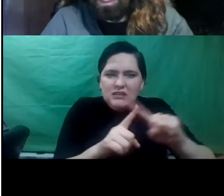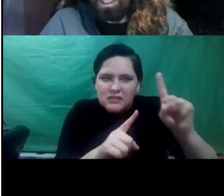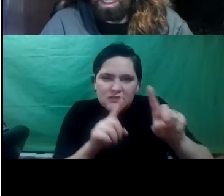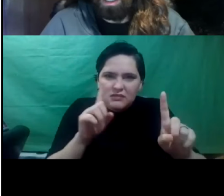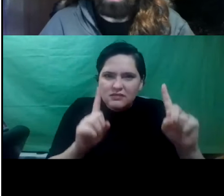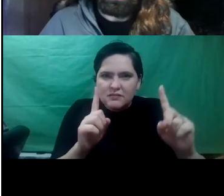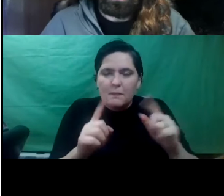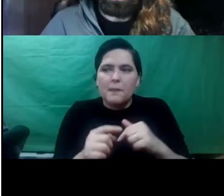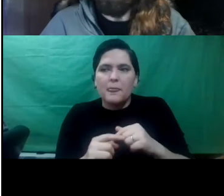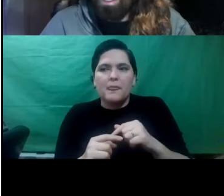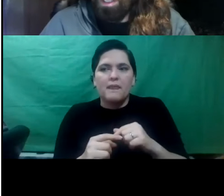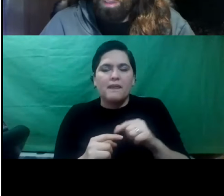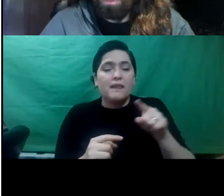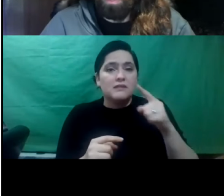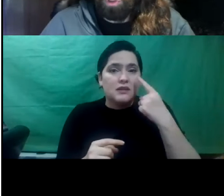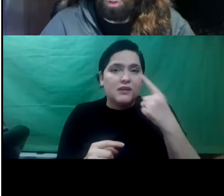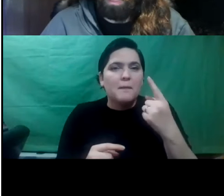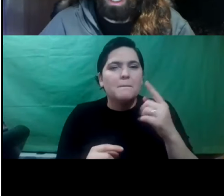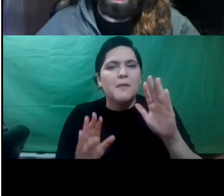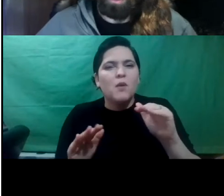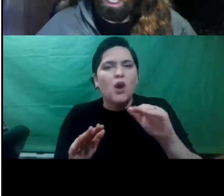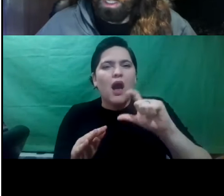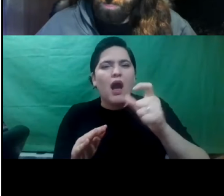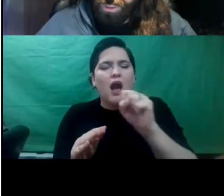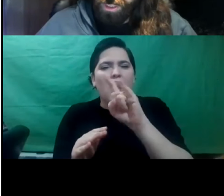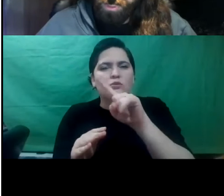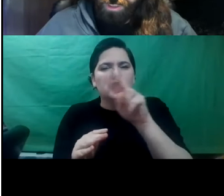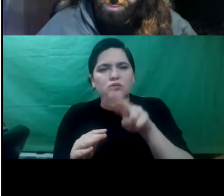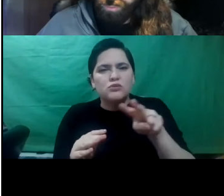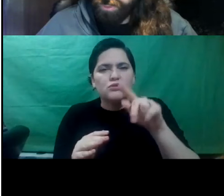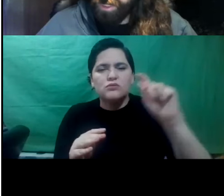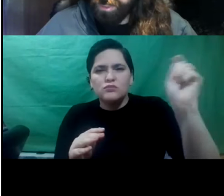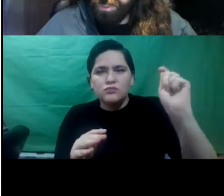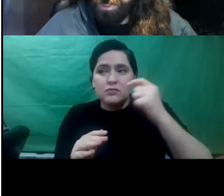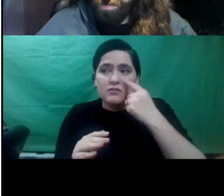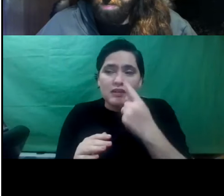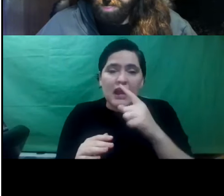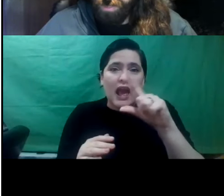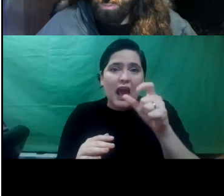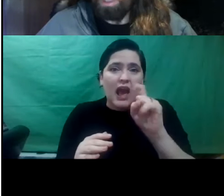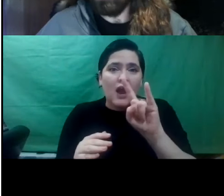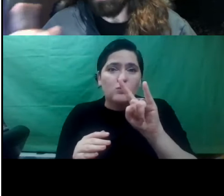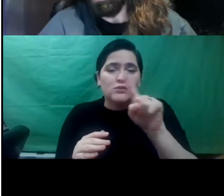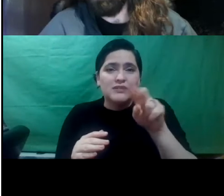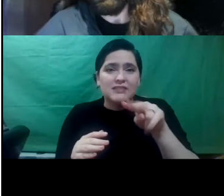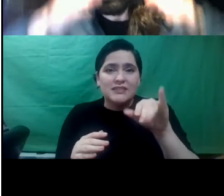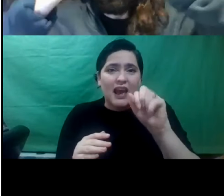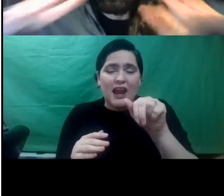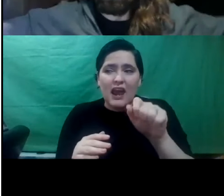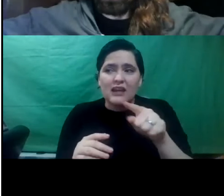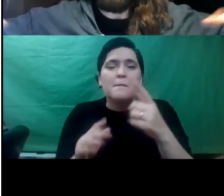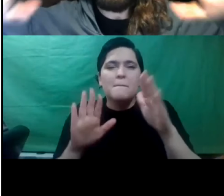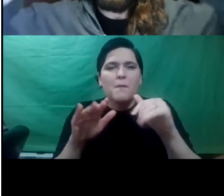la clásica campana de Gauss o función normal, donde acá tenemos tres gaussianas, donde tienen exactamente el mismo promedio, pero la diferencia